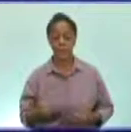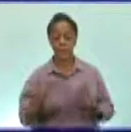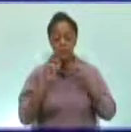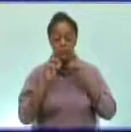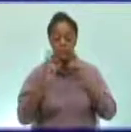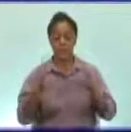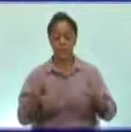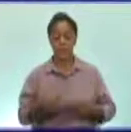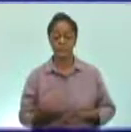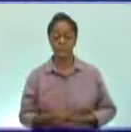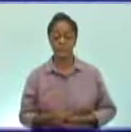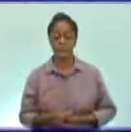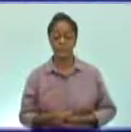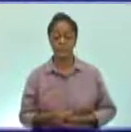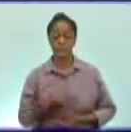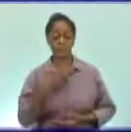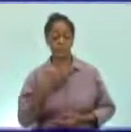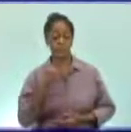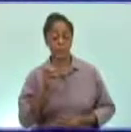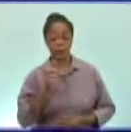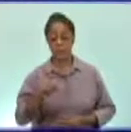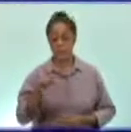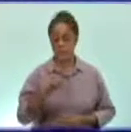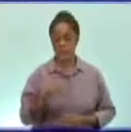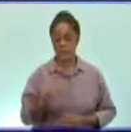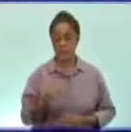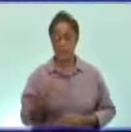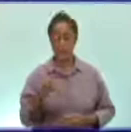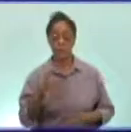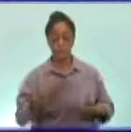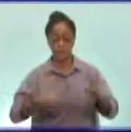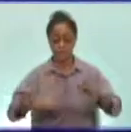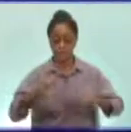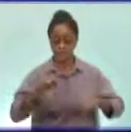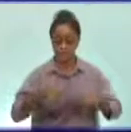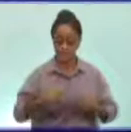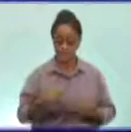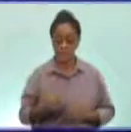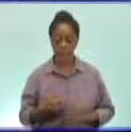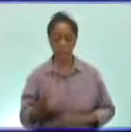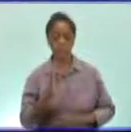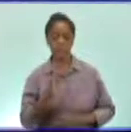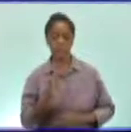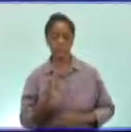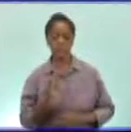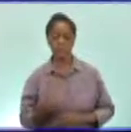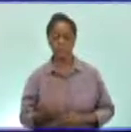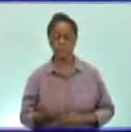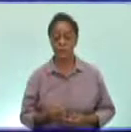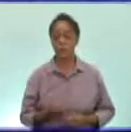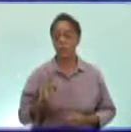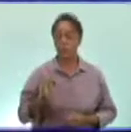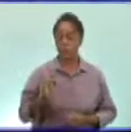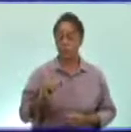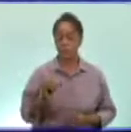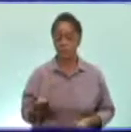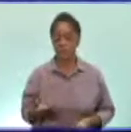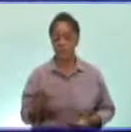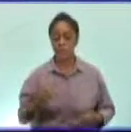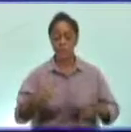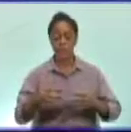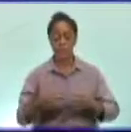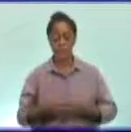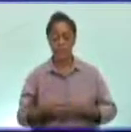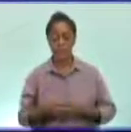vivos? Bueno, los científicos, investigadores, biólogos determinaron